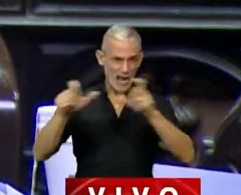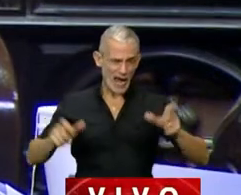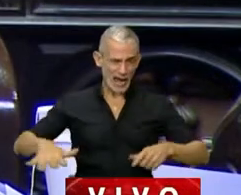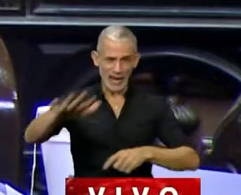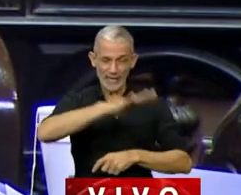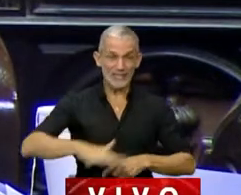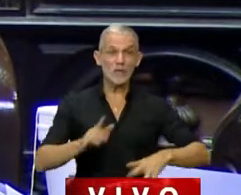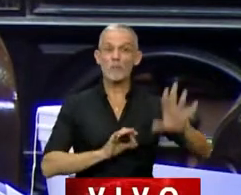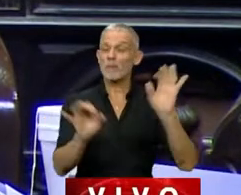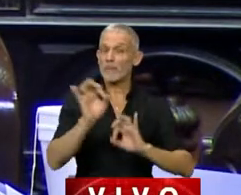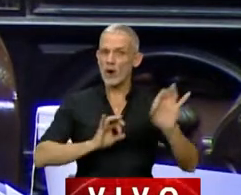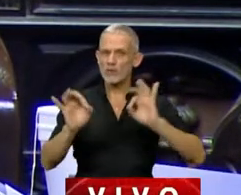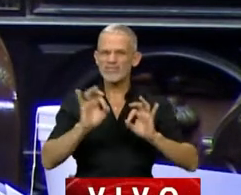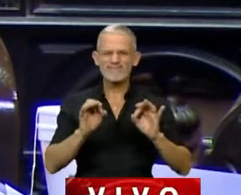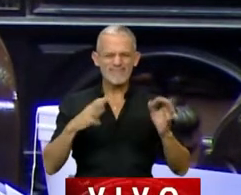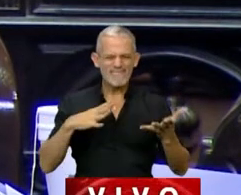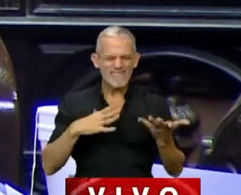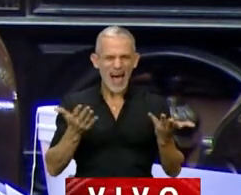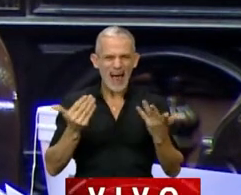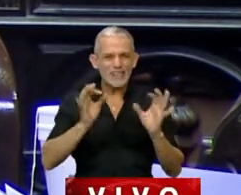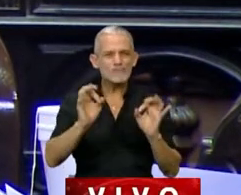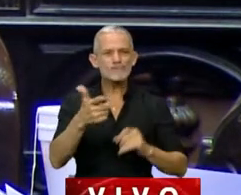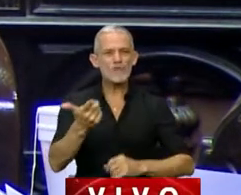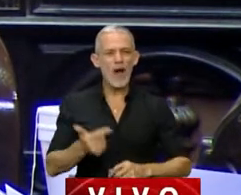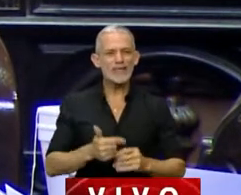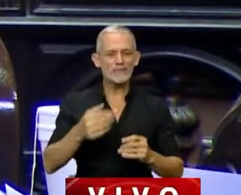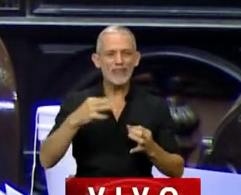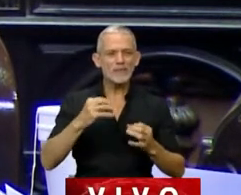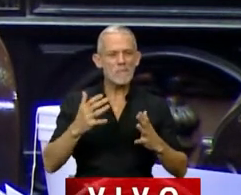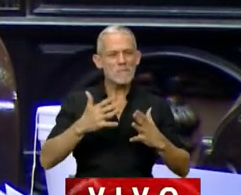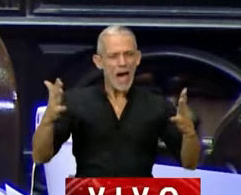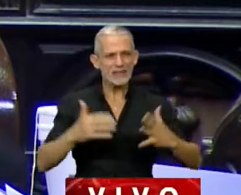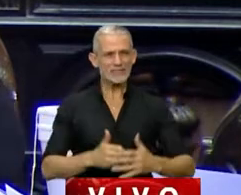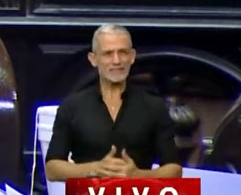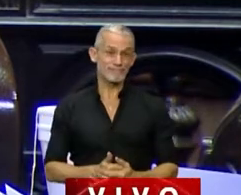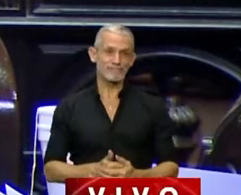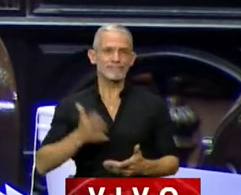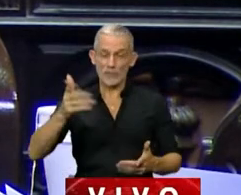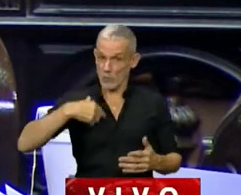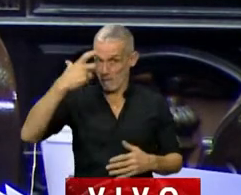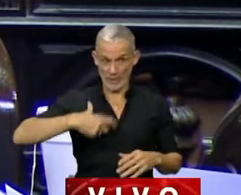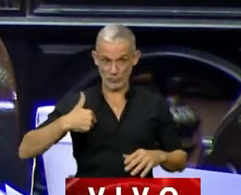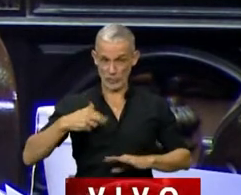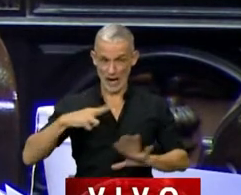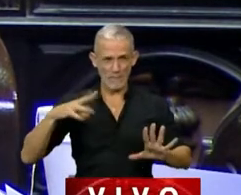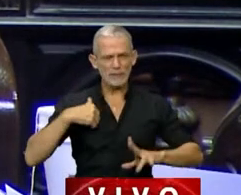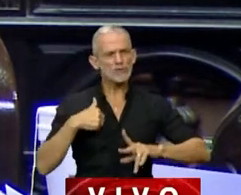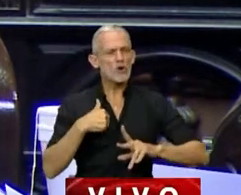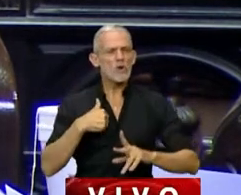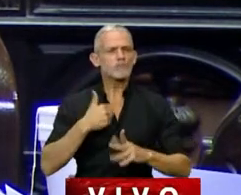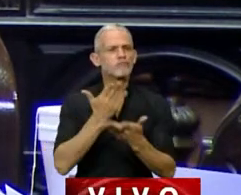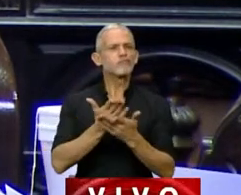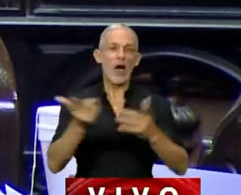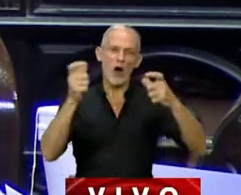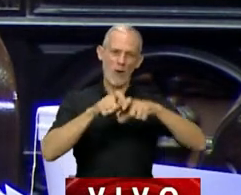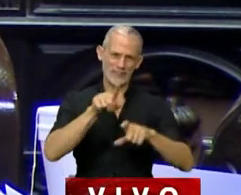que es un proyecto incompleto, que debería ser más amplio. Personalmente lo planteé en